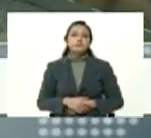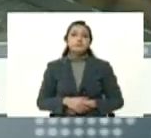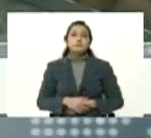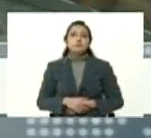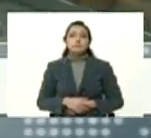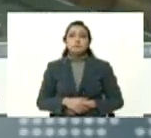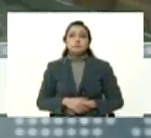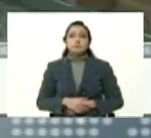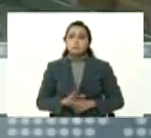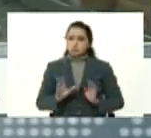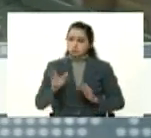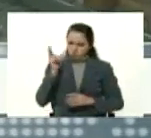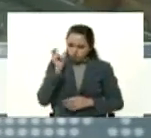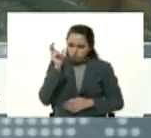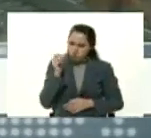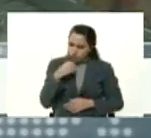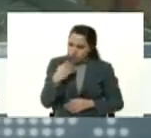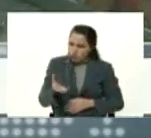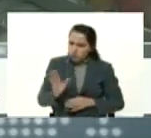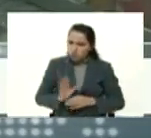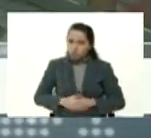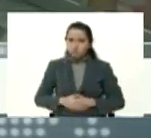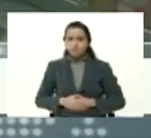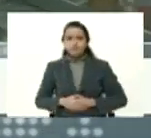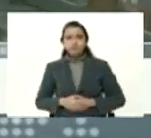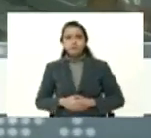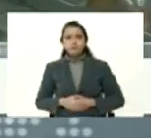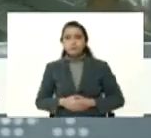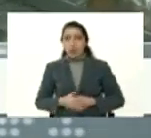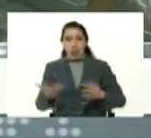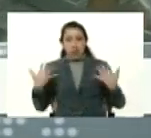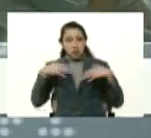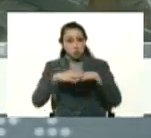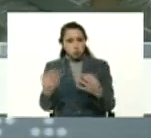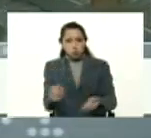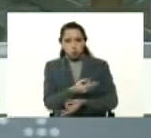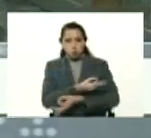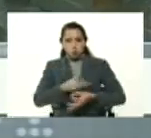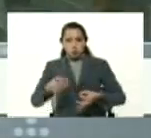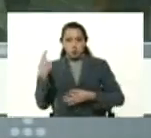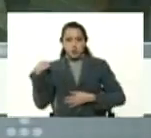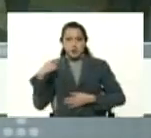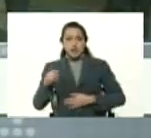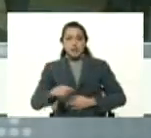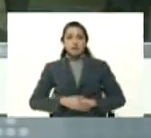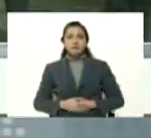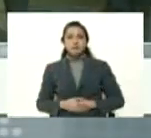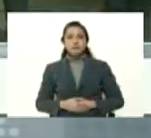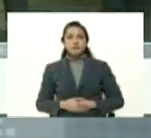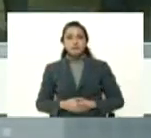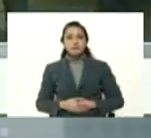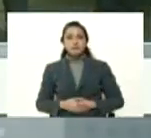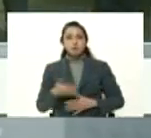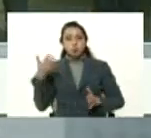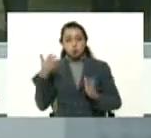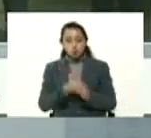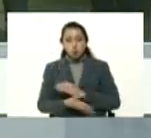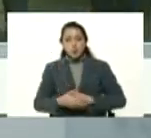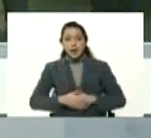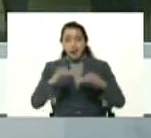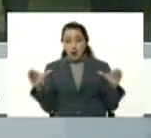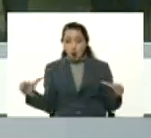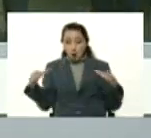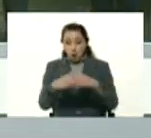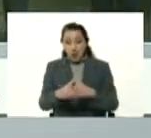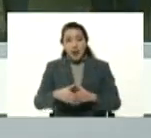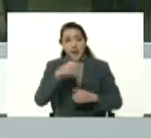No, te estoy escuchando. Me parece muy bien la integración perfecta que hay entre el Consejo